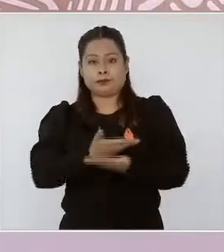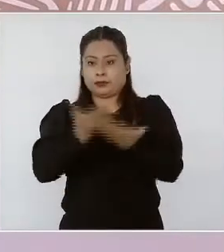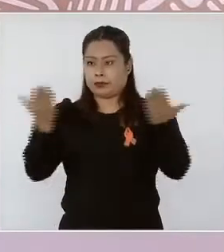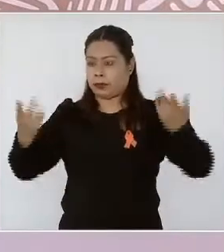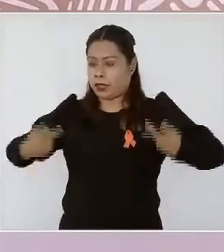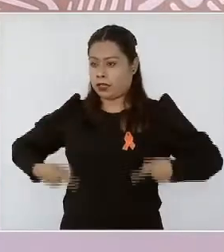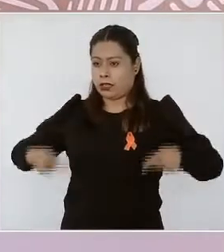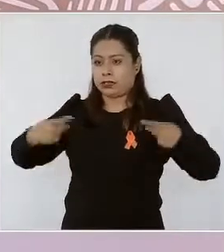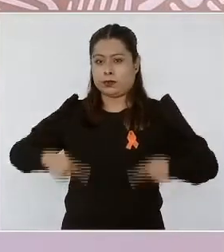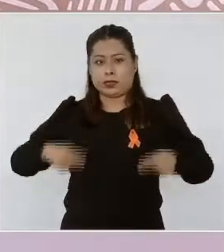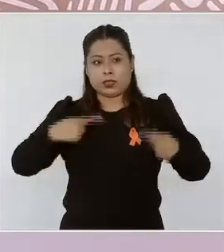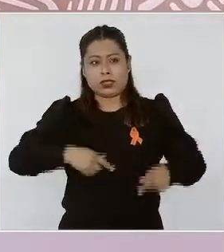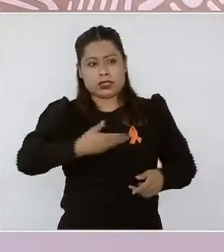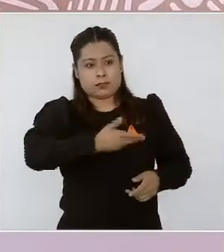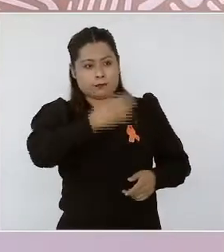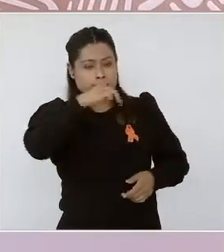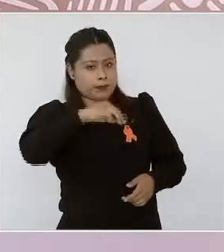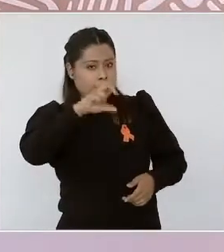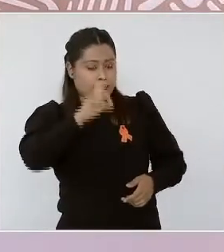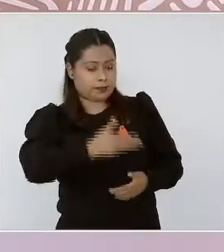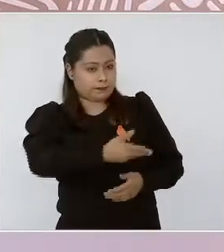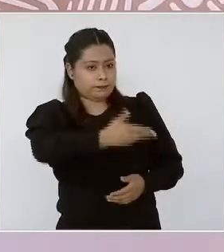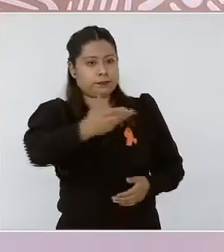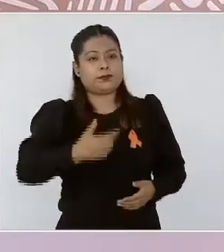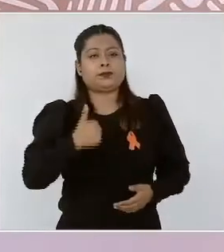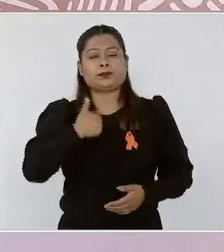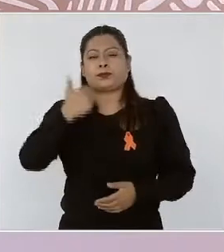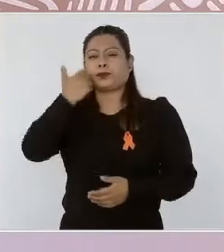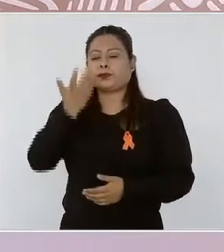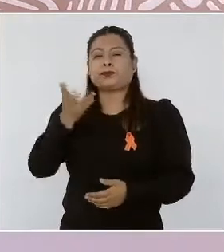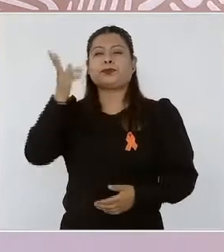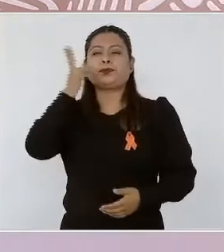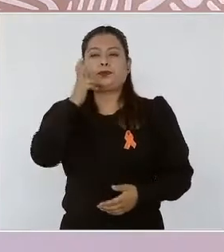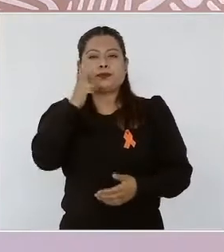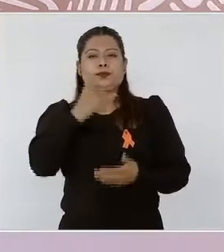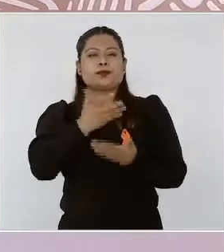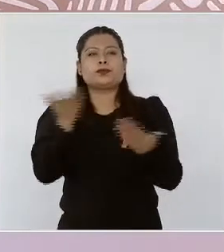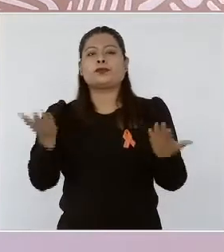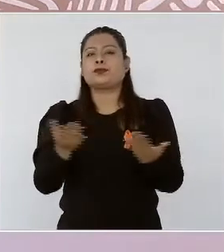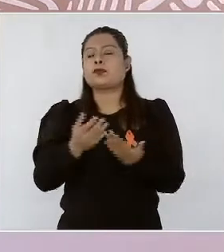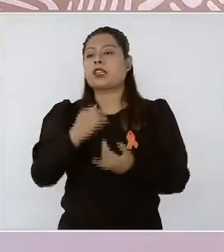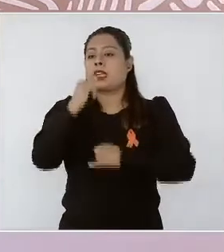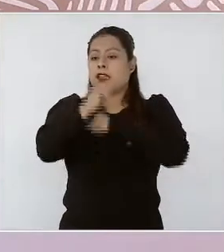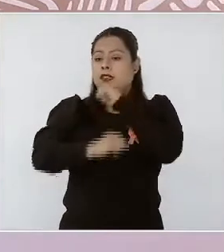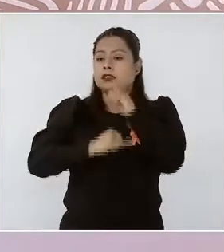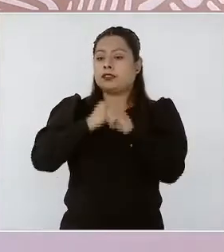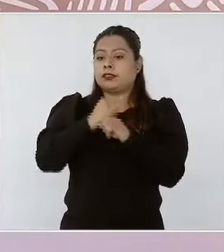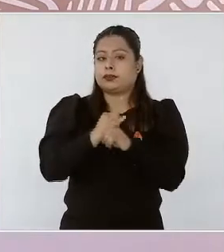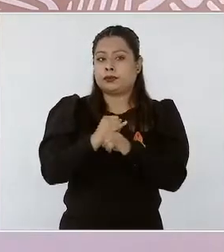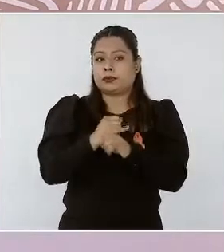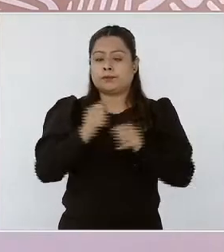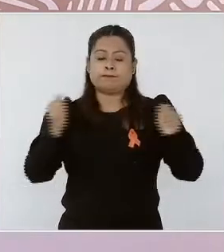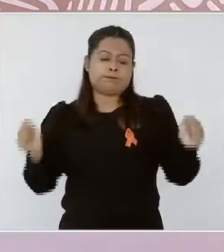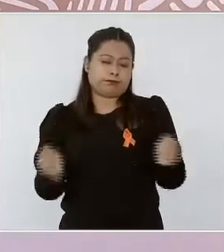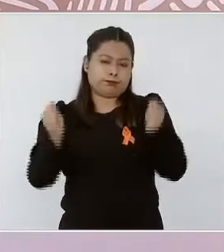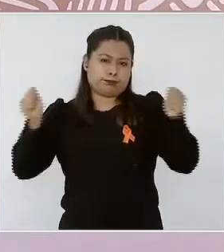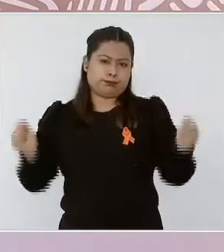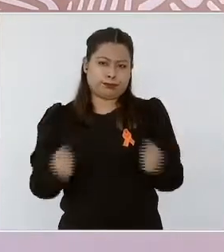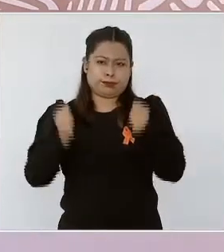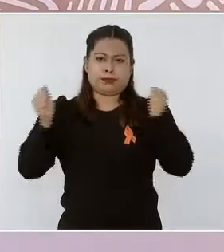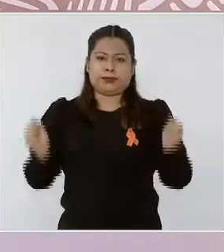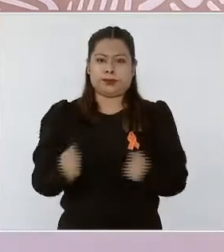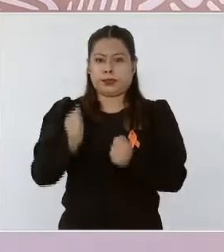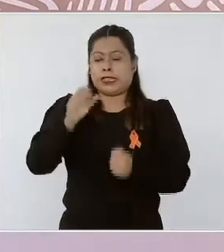que se encuentra en el presidium, queremos escuchar a la internacional banda de